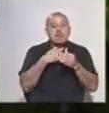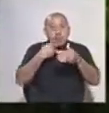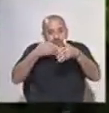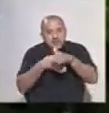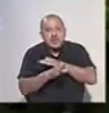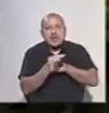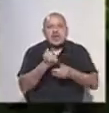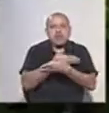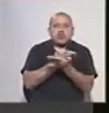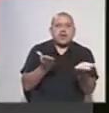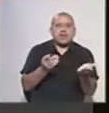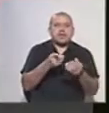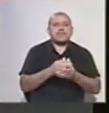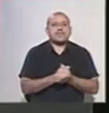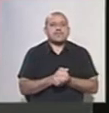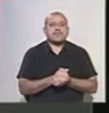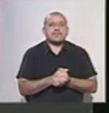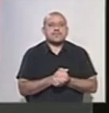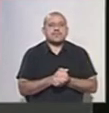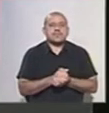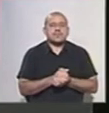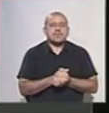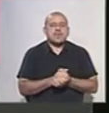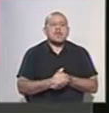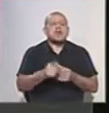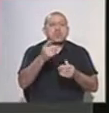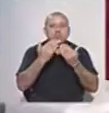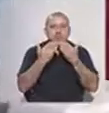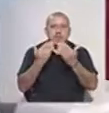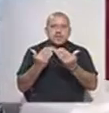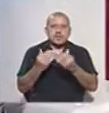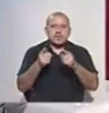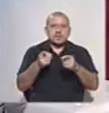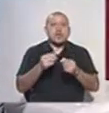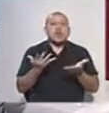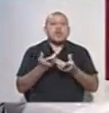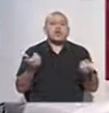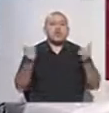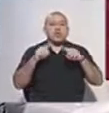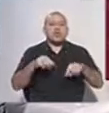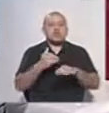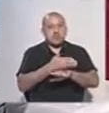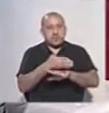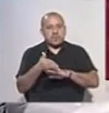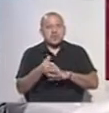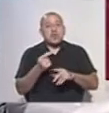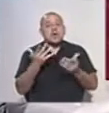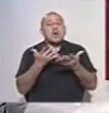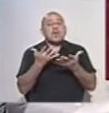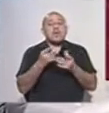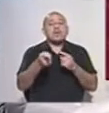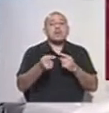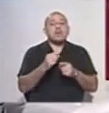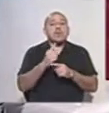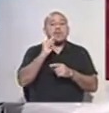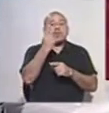aquí en el Monumental de la Costa. Buenísimo, Alvarito, muchas gracias. Ahora vamos a volver por ahí en un ratito. Pero si les parece, vamos con el primero